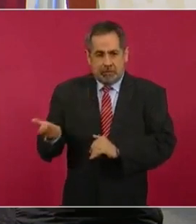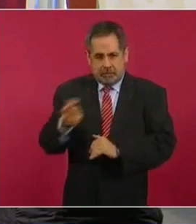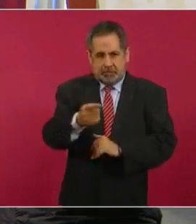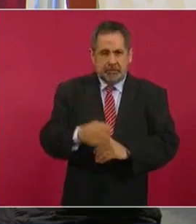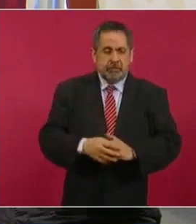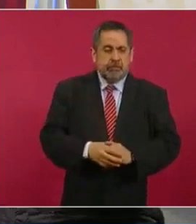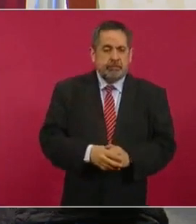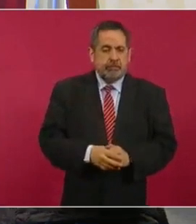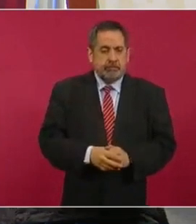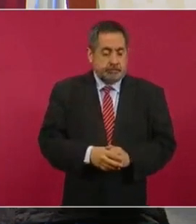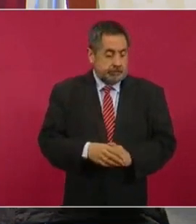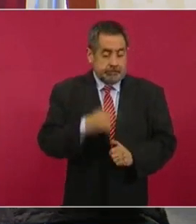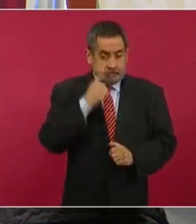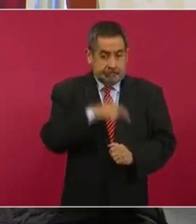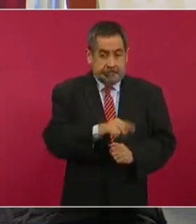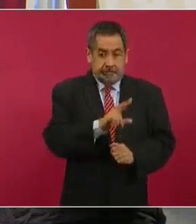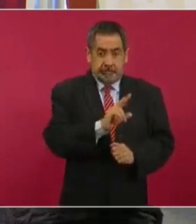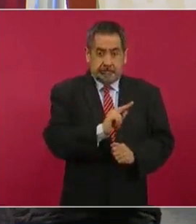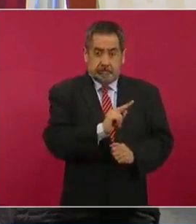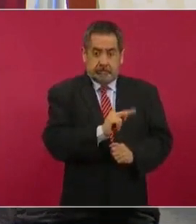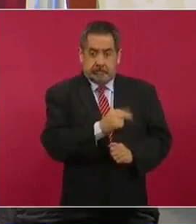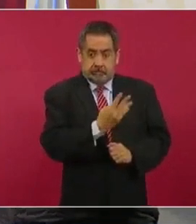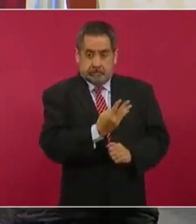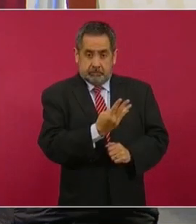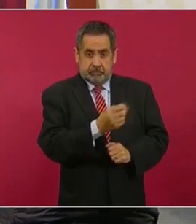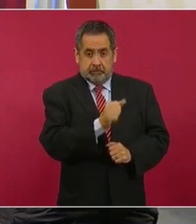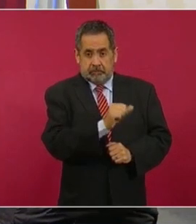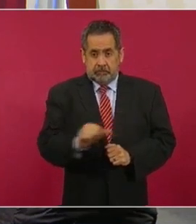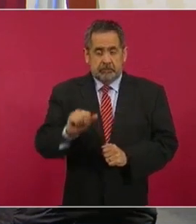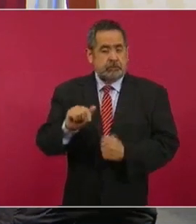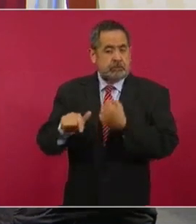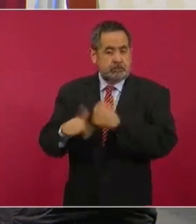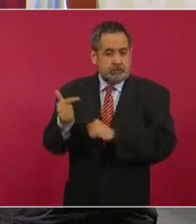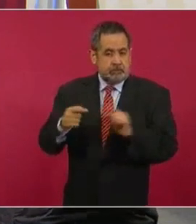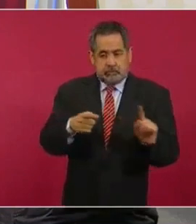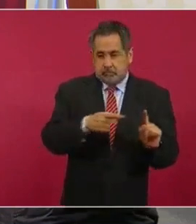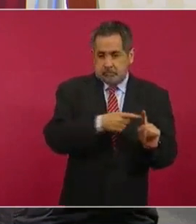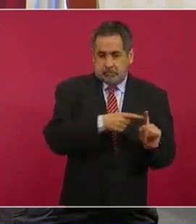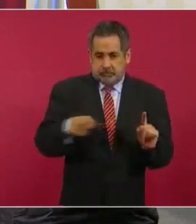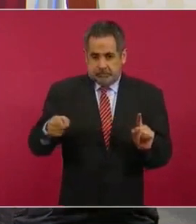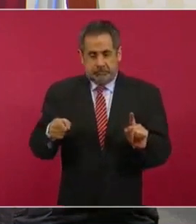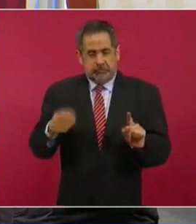Aquí está de 84 al 12, ¿no?